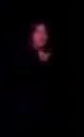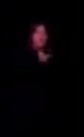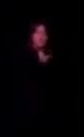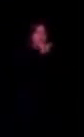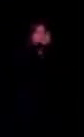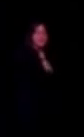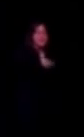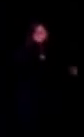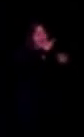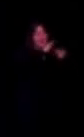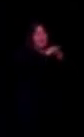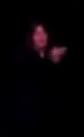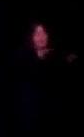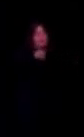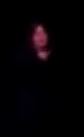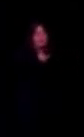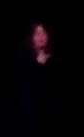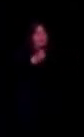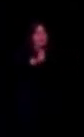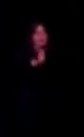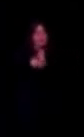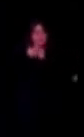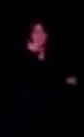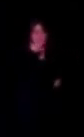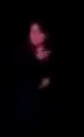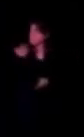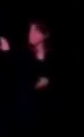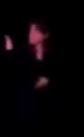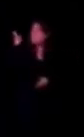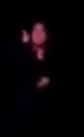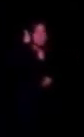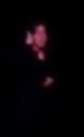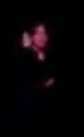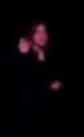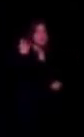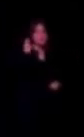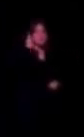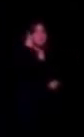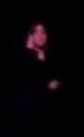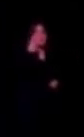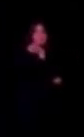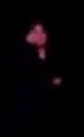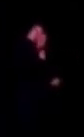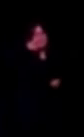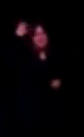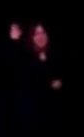personas. Esta mujer, una mujer con necesidades importantes de apoyo,